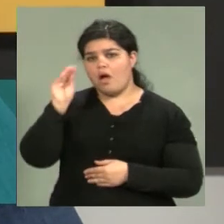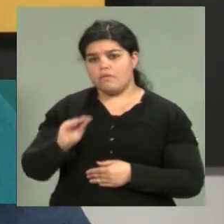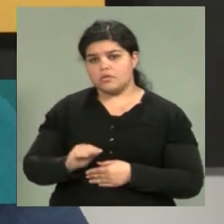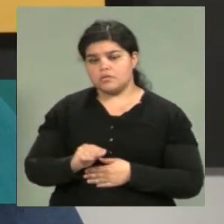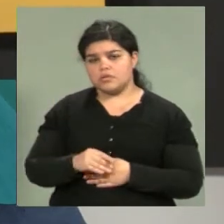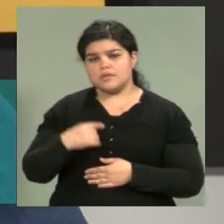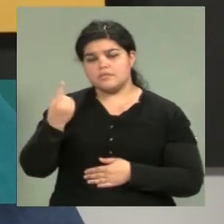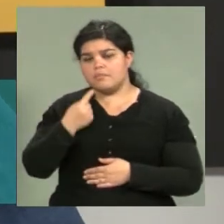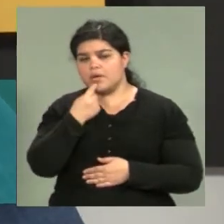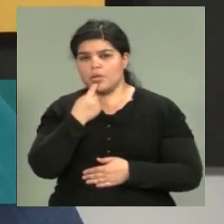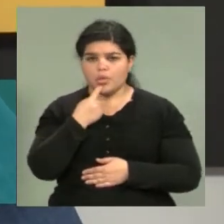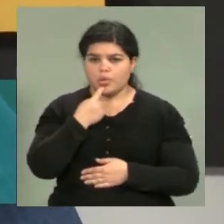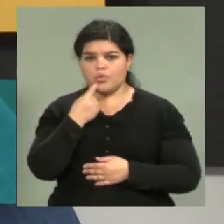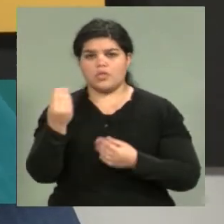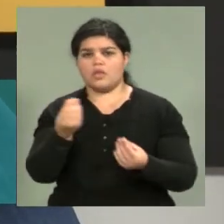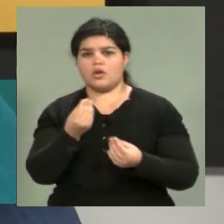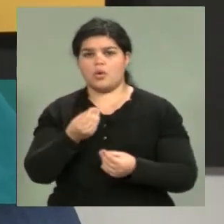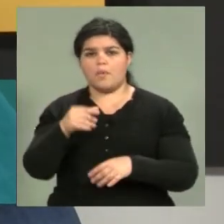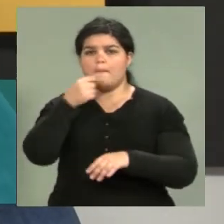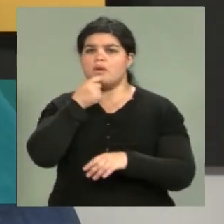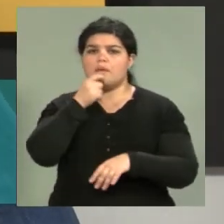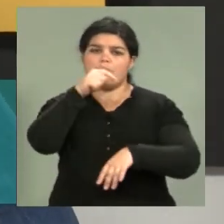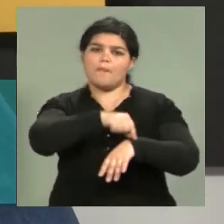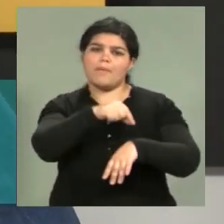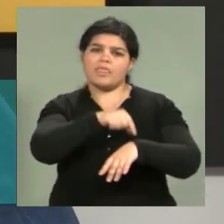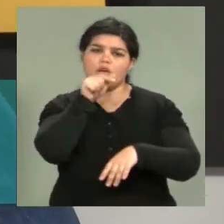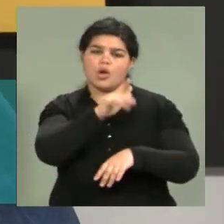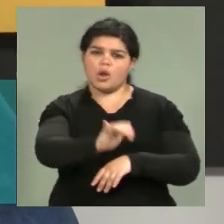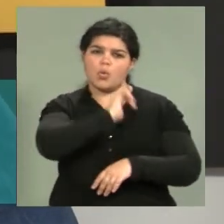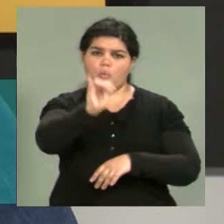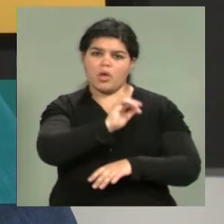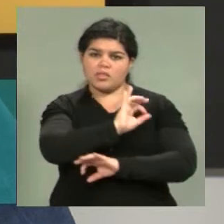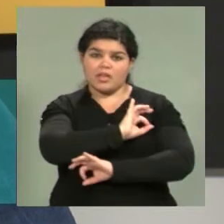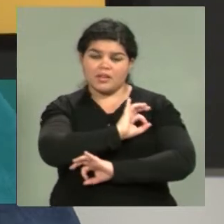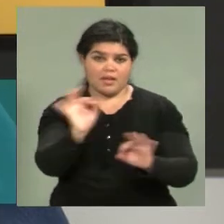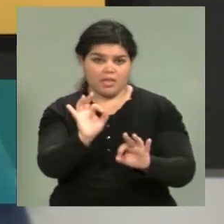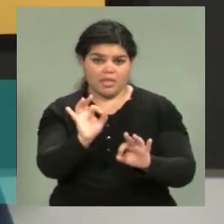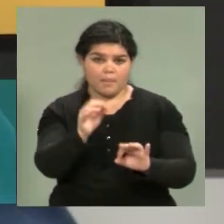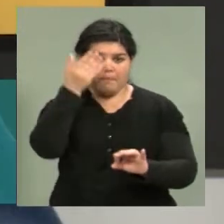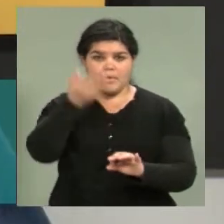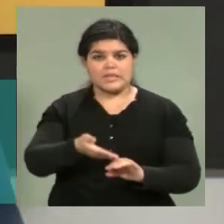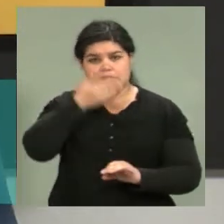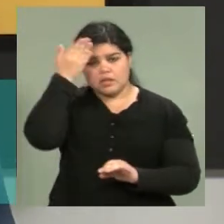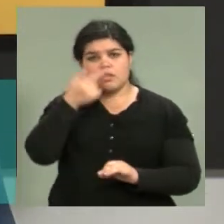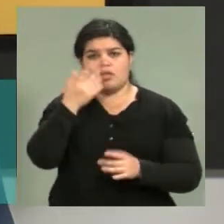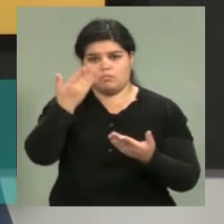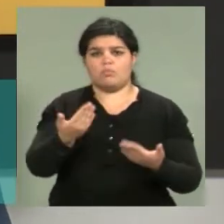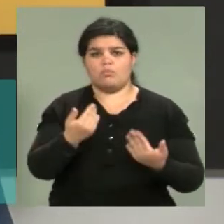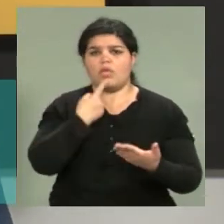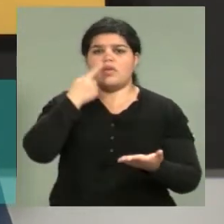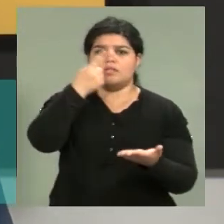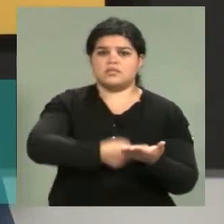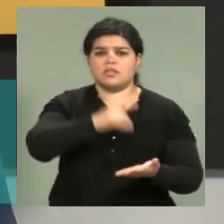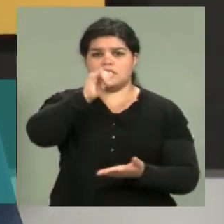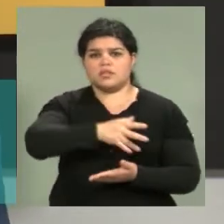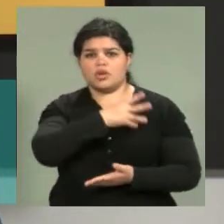veces qué pasa cuando un médico no da la información que tiene que dar para que un paciente pueda decidir acerca